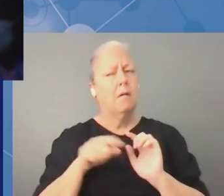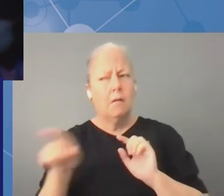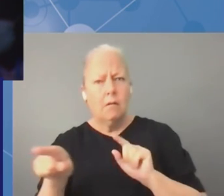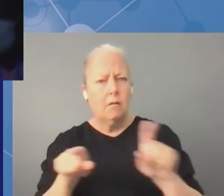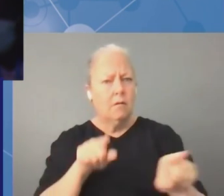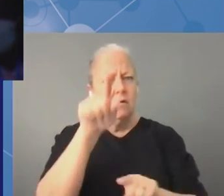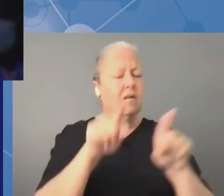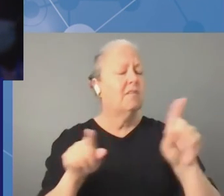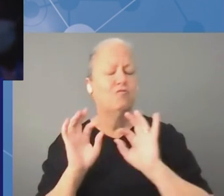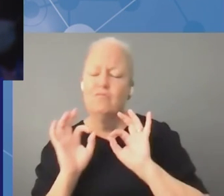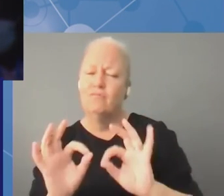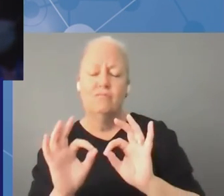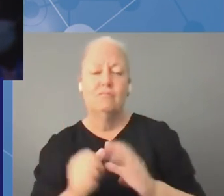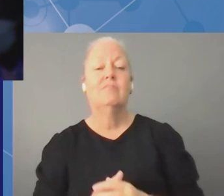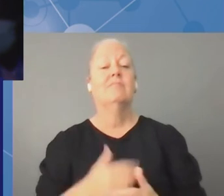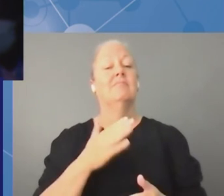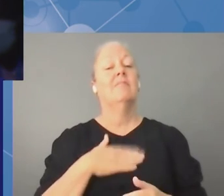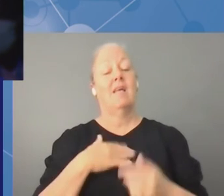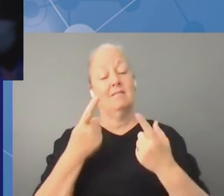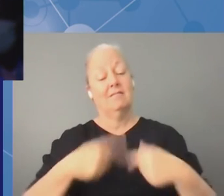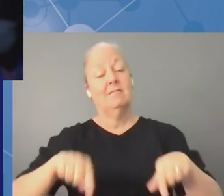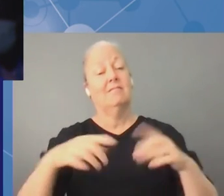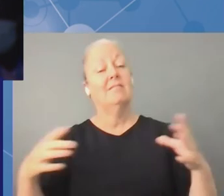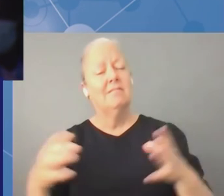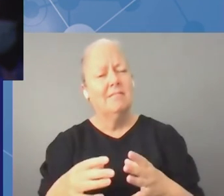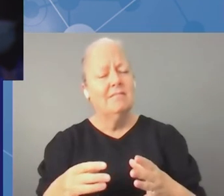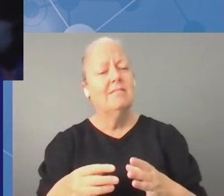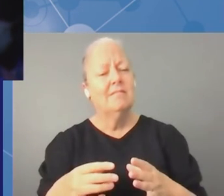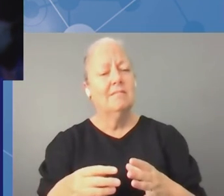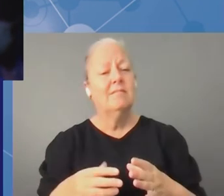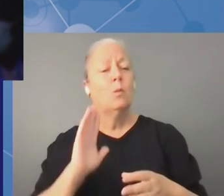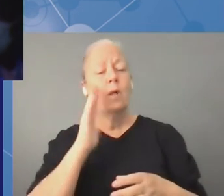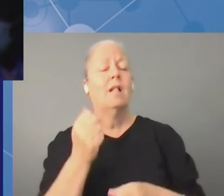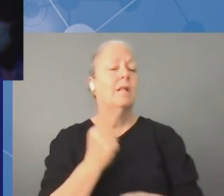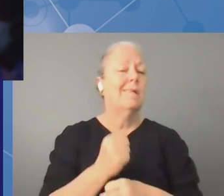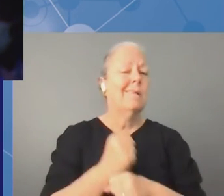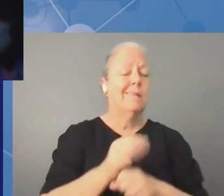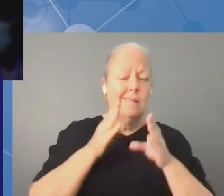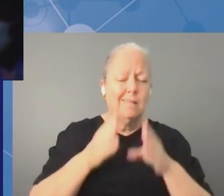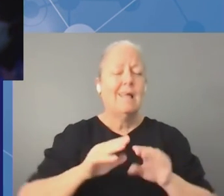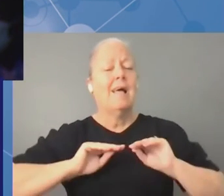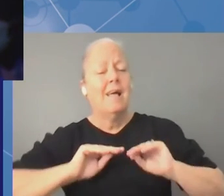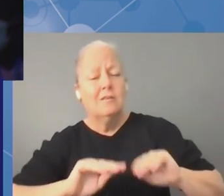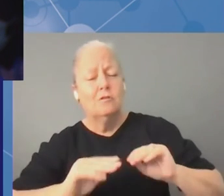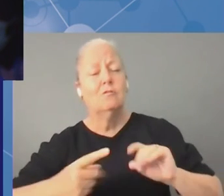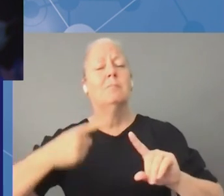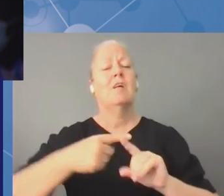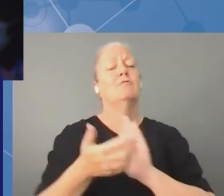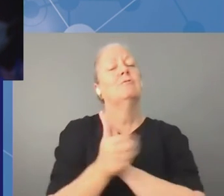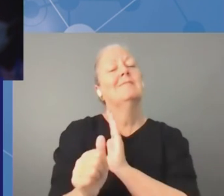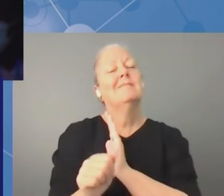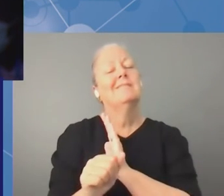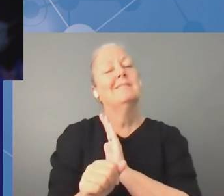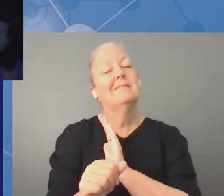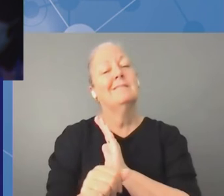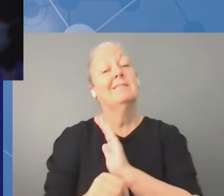Yo este año aprecio mucho la parte del programa dirigida a los jóvenes. Esto me gusta mucho, ya que en el marco de